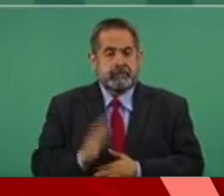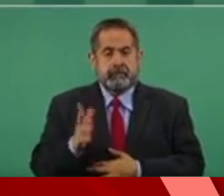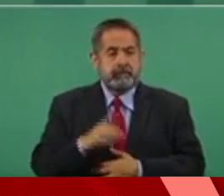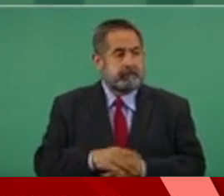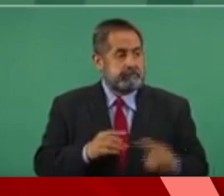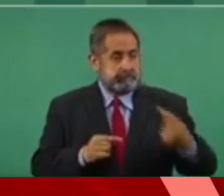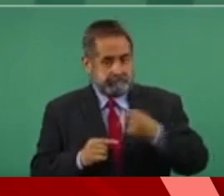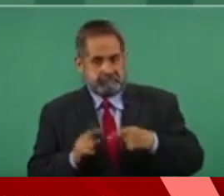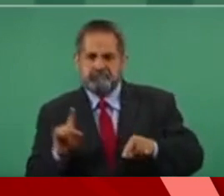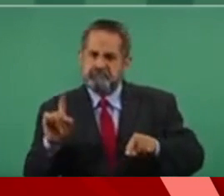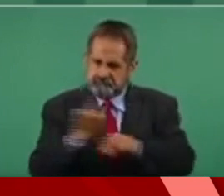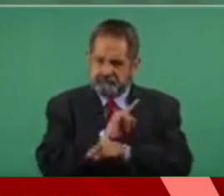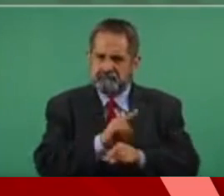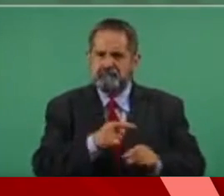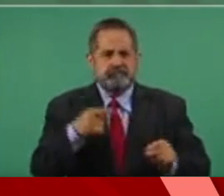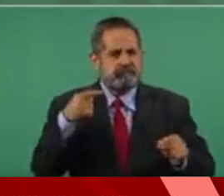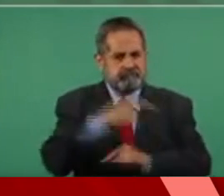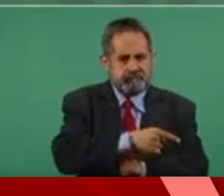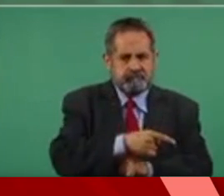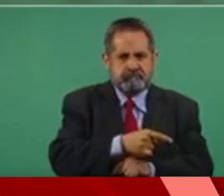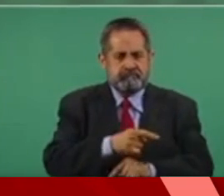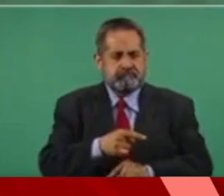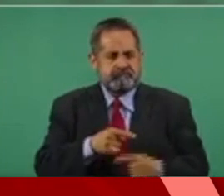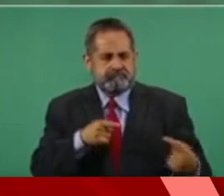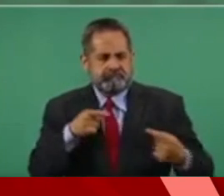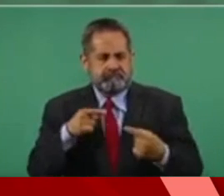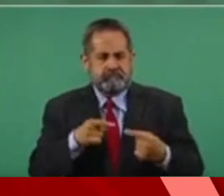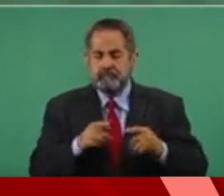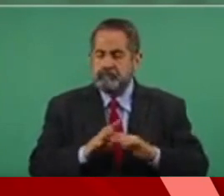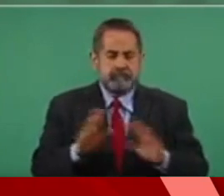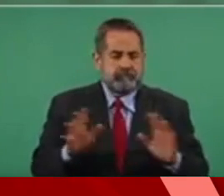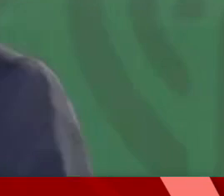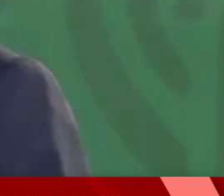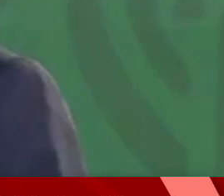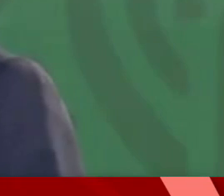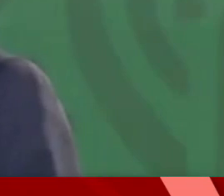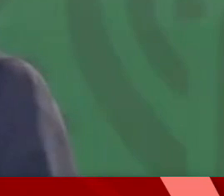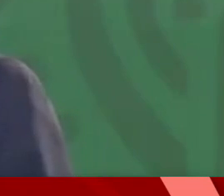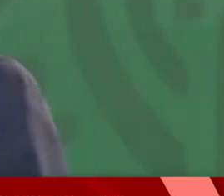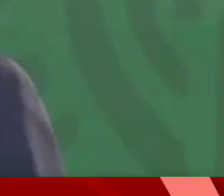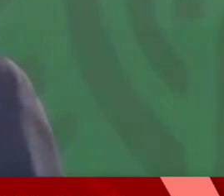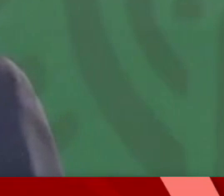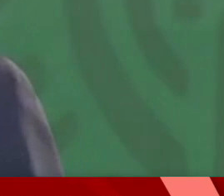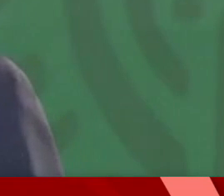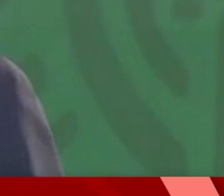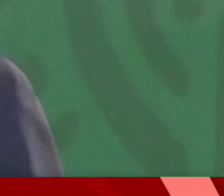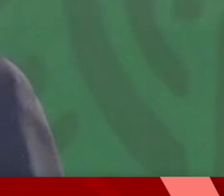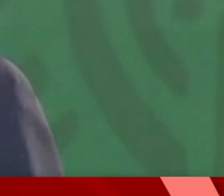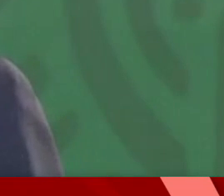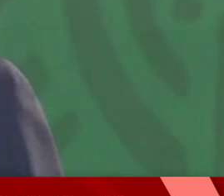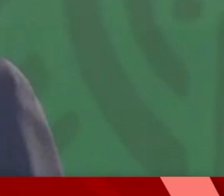y el diente por diente' ya no son las masacres que abrían anteriormente